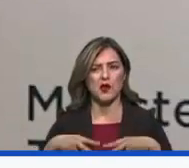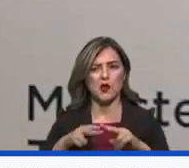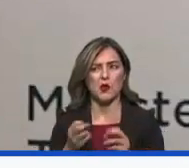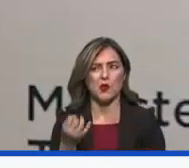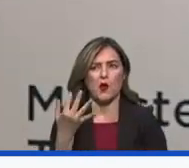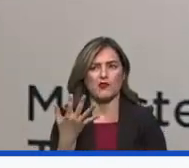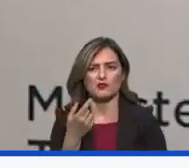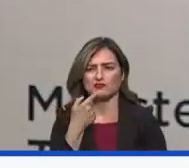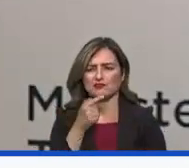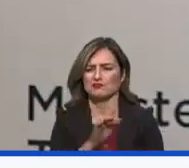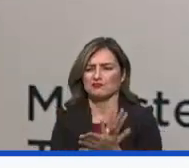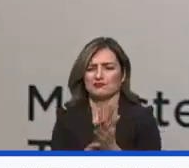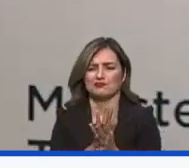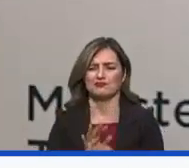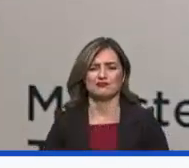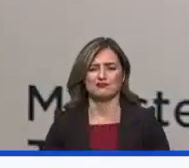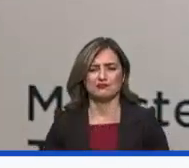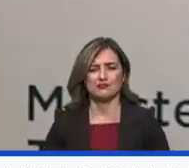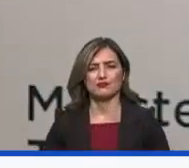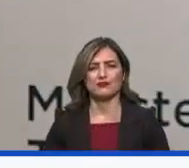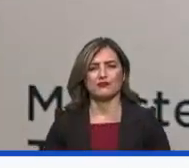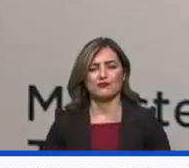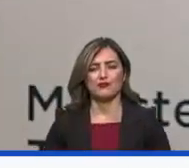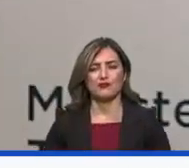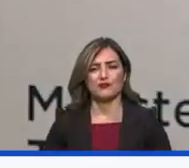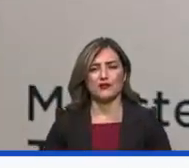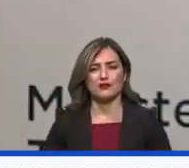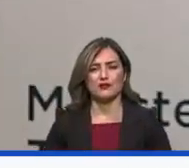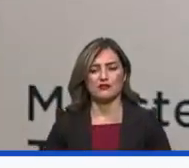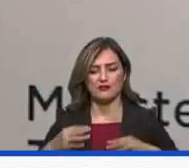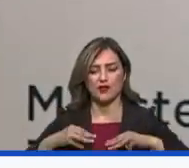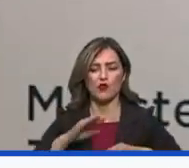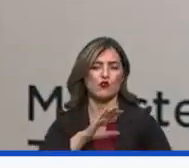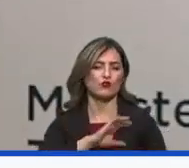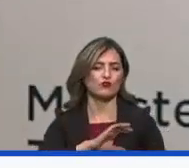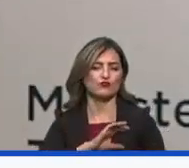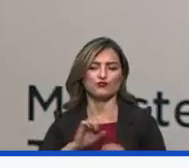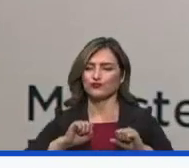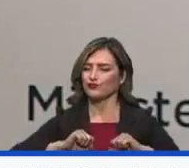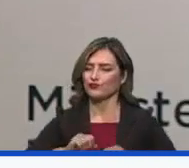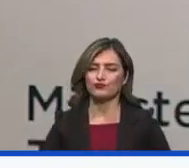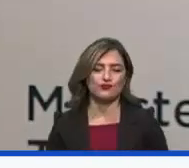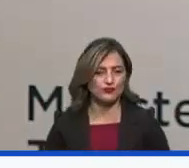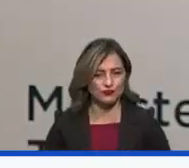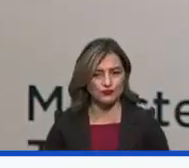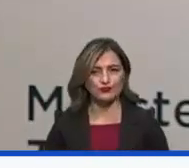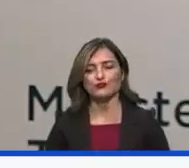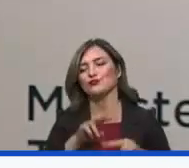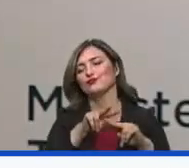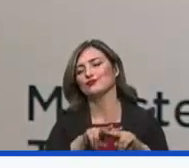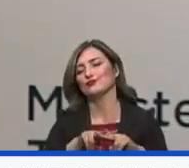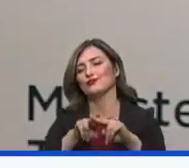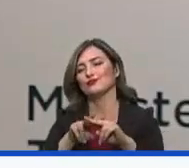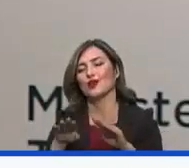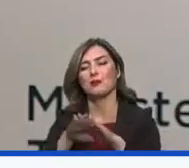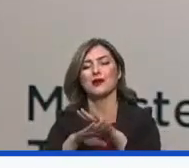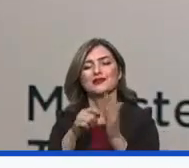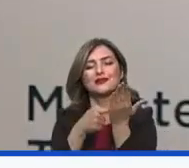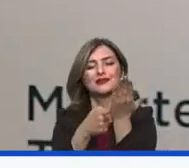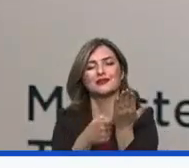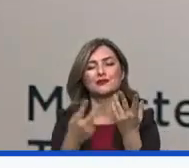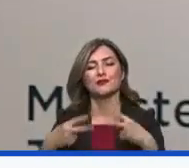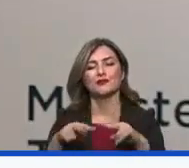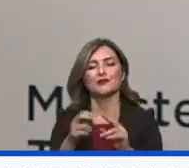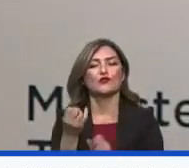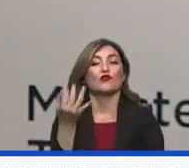del transporte público. Esta es la metodología para que los municipios puedan revisarla con base al análisis de